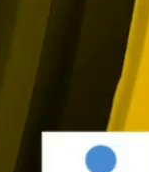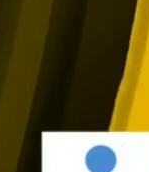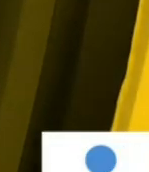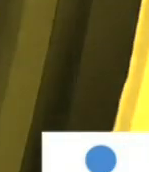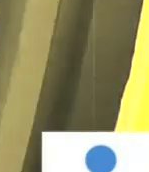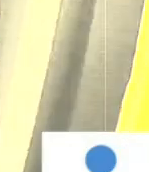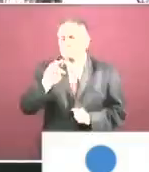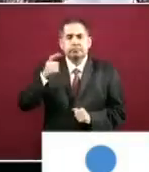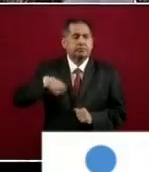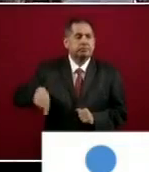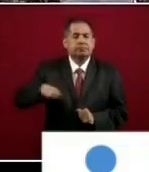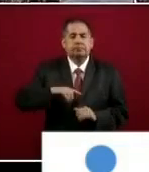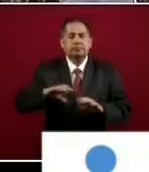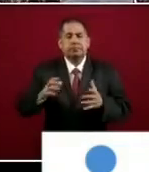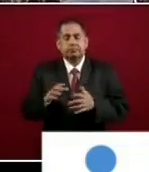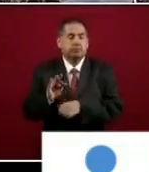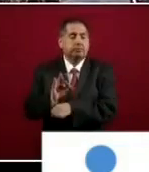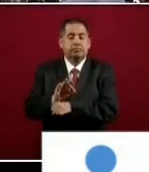Guzmán.